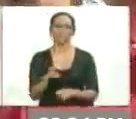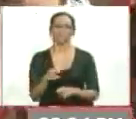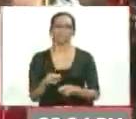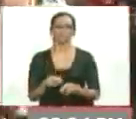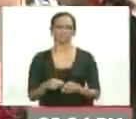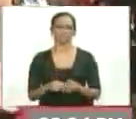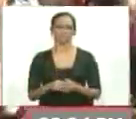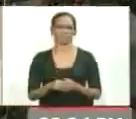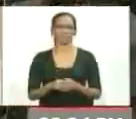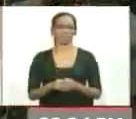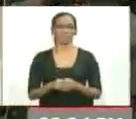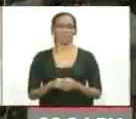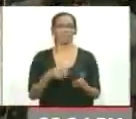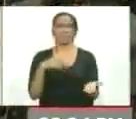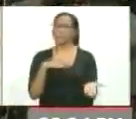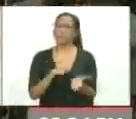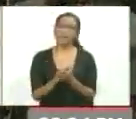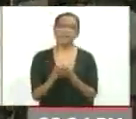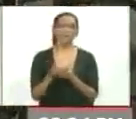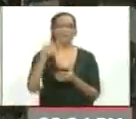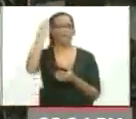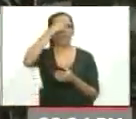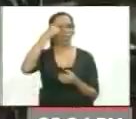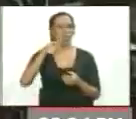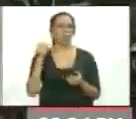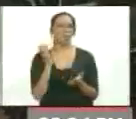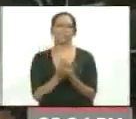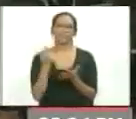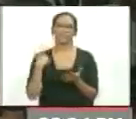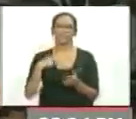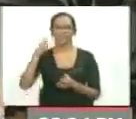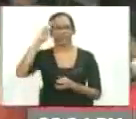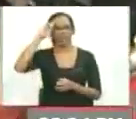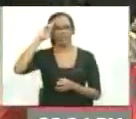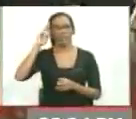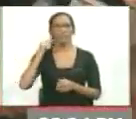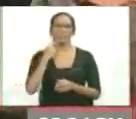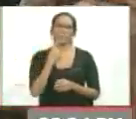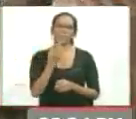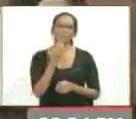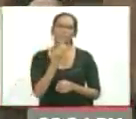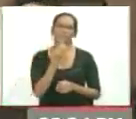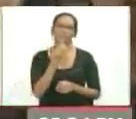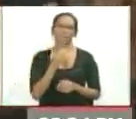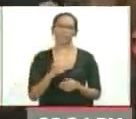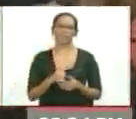Y pase lo que pase, nuestro pueblo siempre tendrá la razón. Y le voy a decir algo.